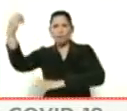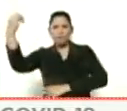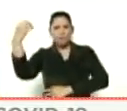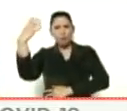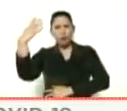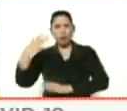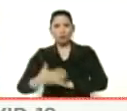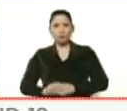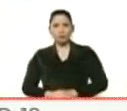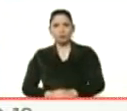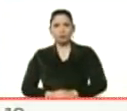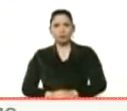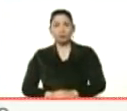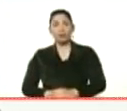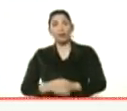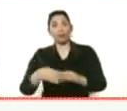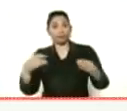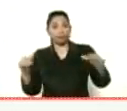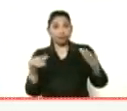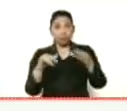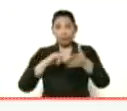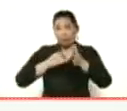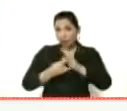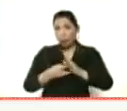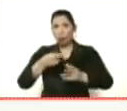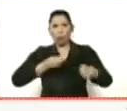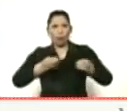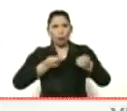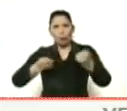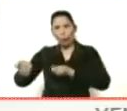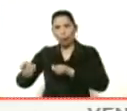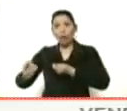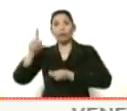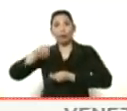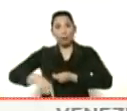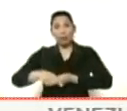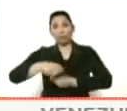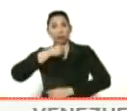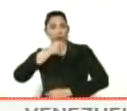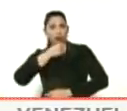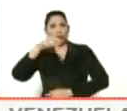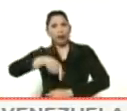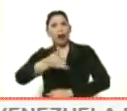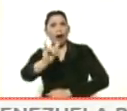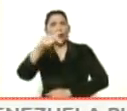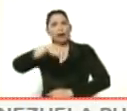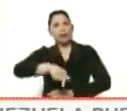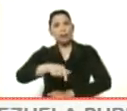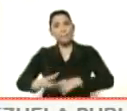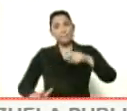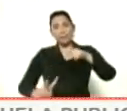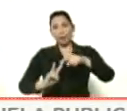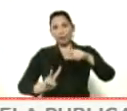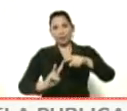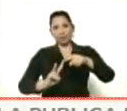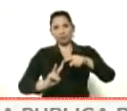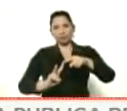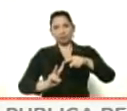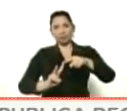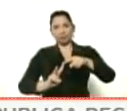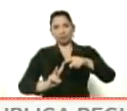luminitos, técnicos, coordinadores, directores y anclas, están aquí en BTV, están,